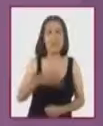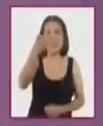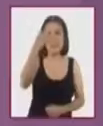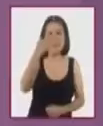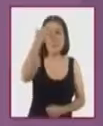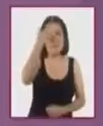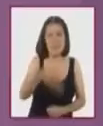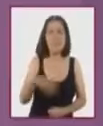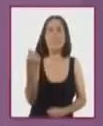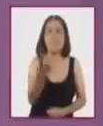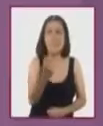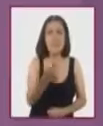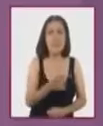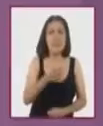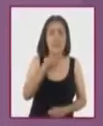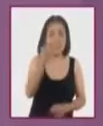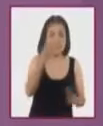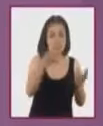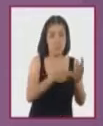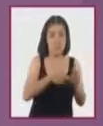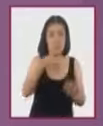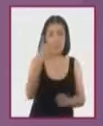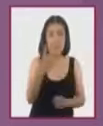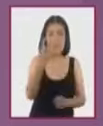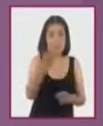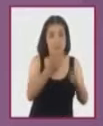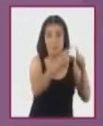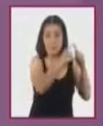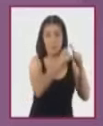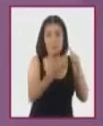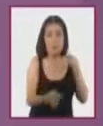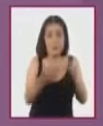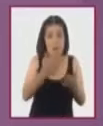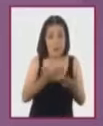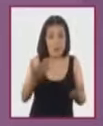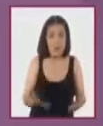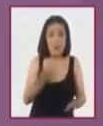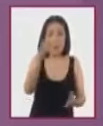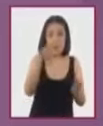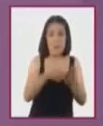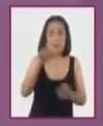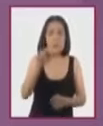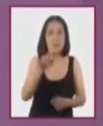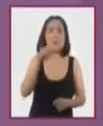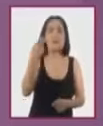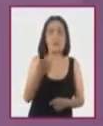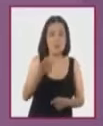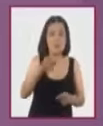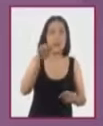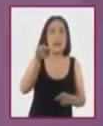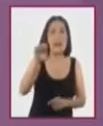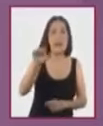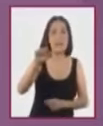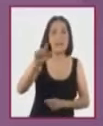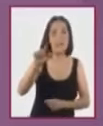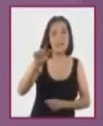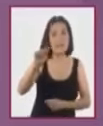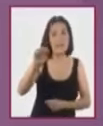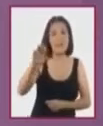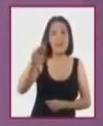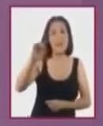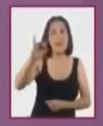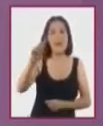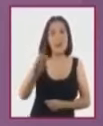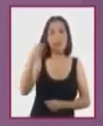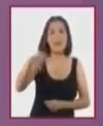¿Sabías que desde el año 2004 los científicos siguen la trayectoria de un asteroide llamado Apophis? Este asteroide es una roca de más de